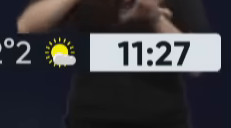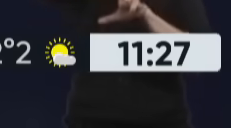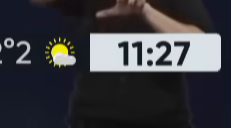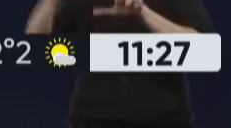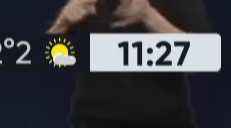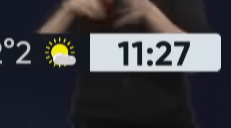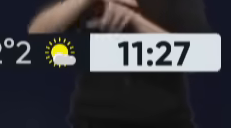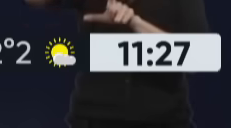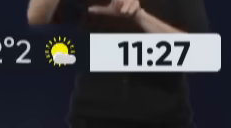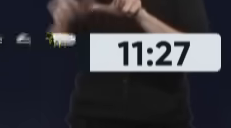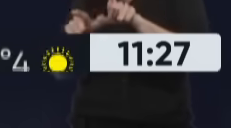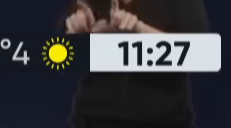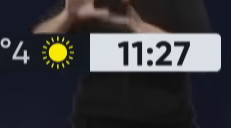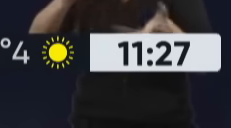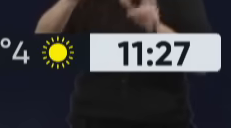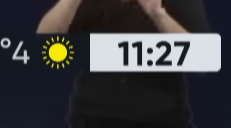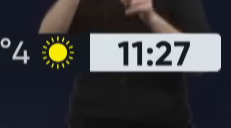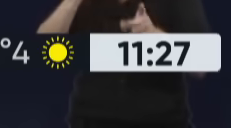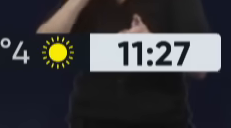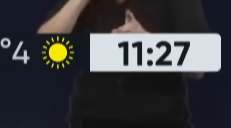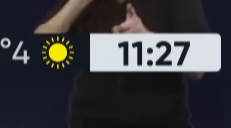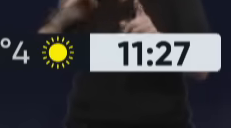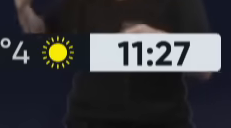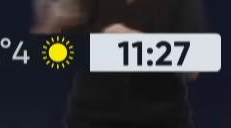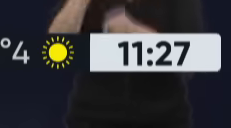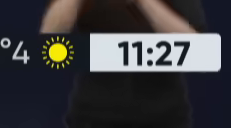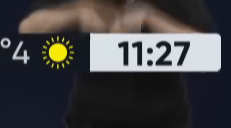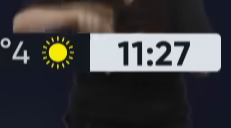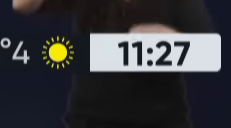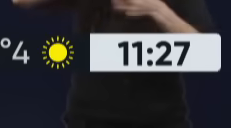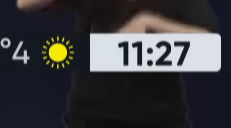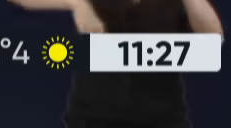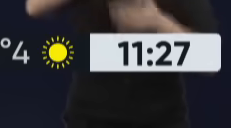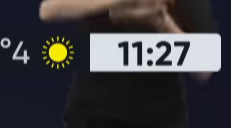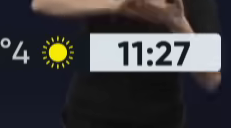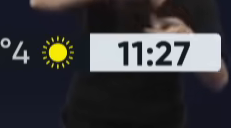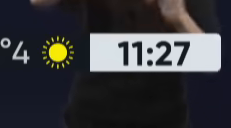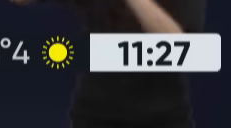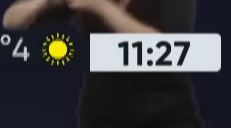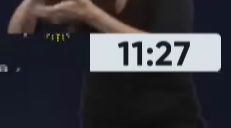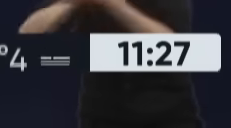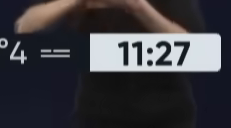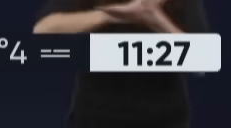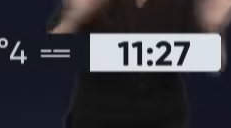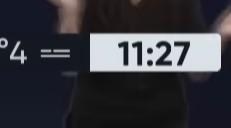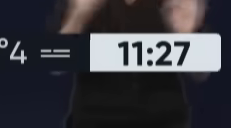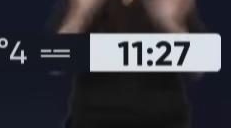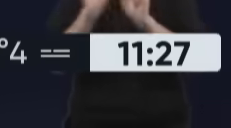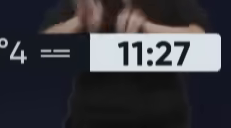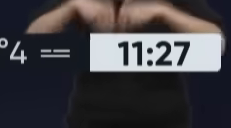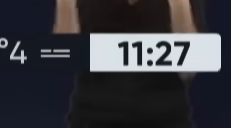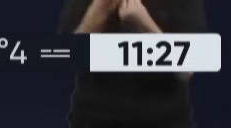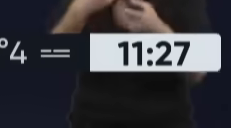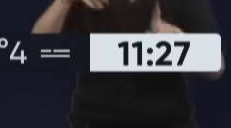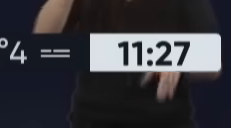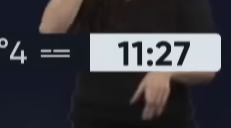hace 19 años, casi 2 décadas. El resultado de este descalabro es que hace 17 veranos